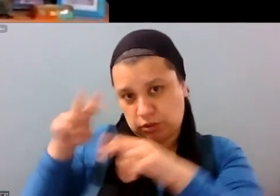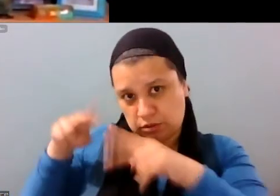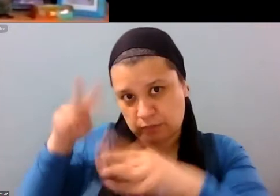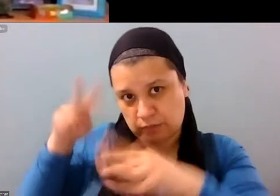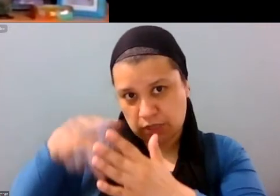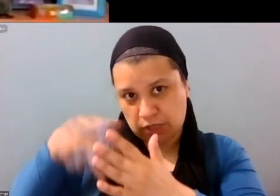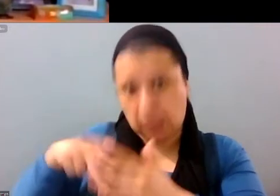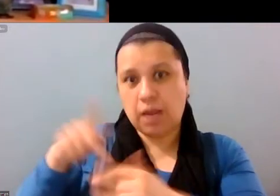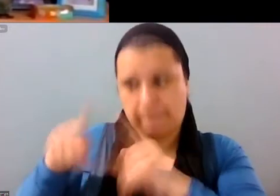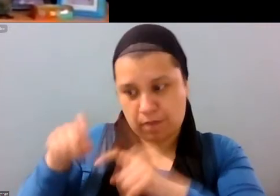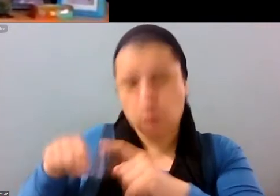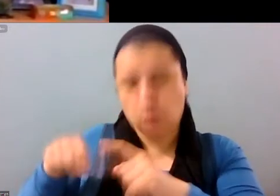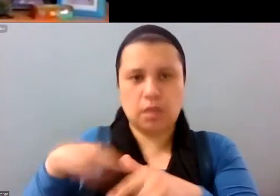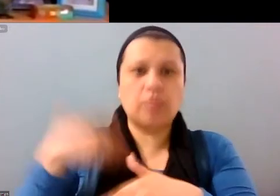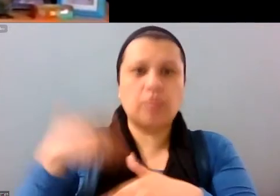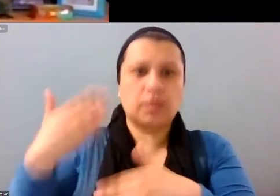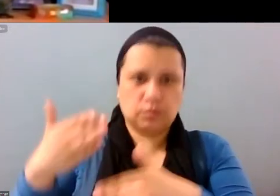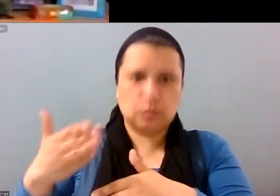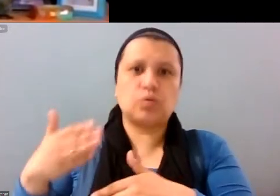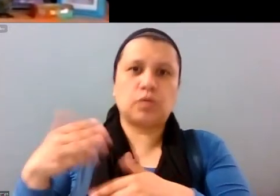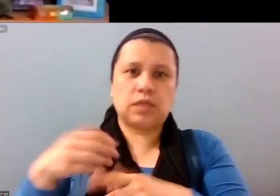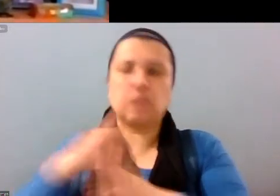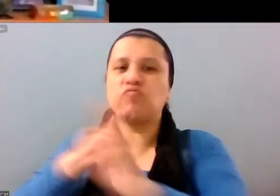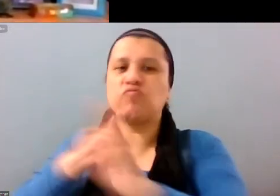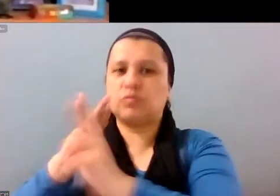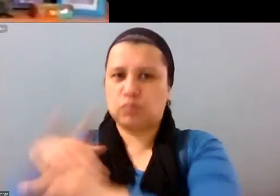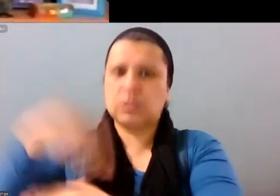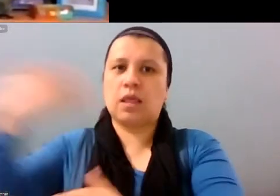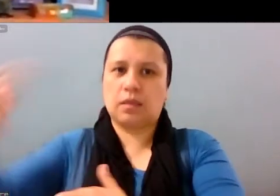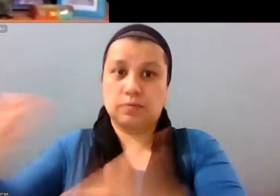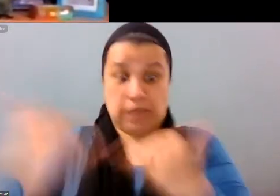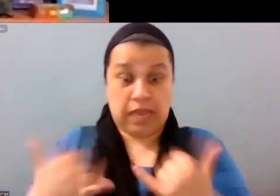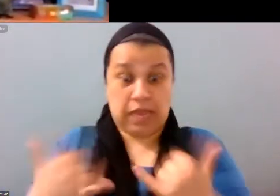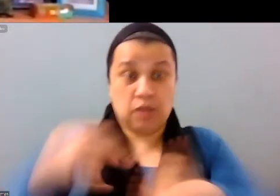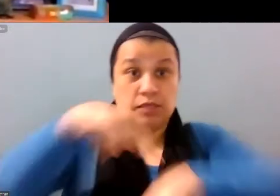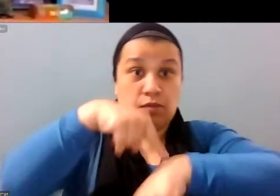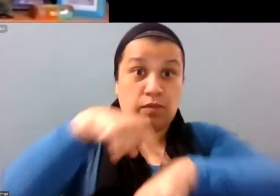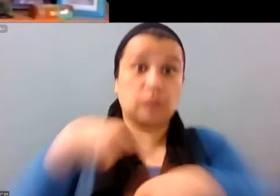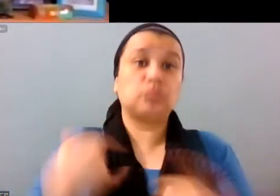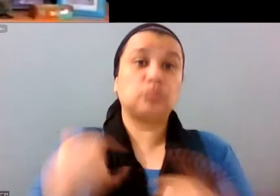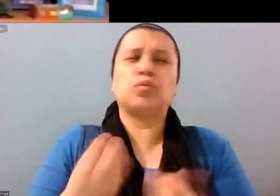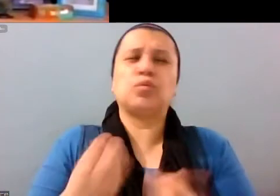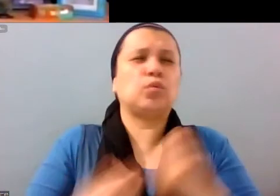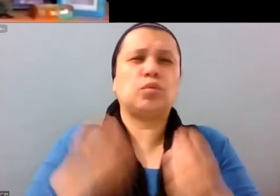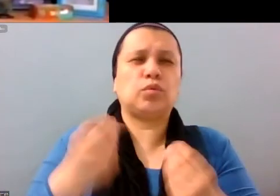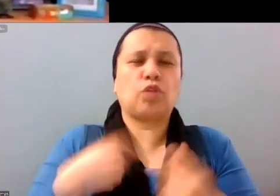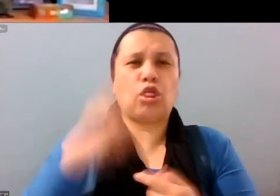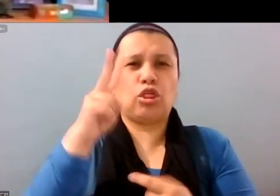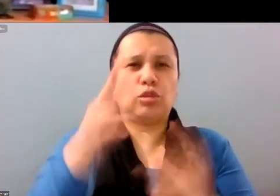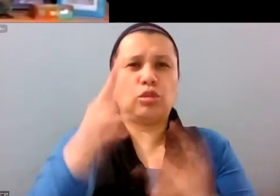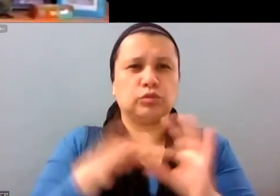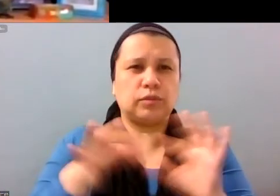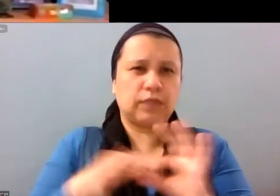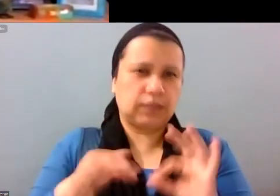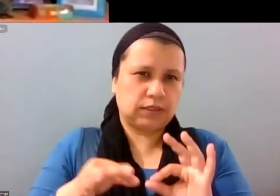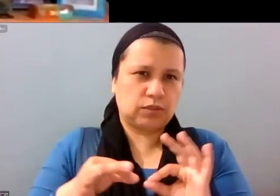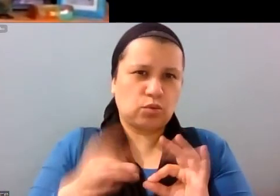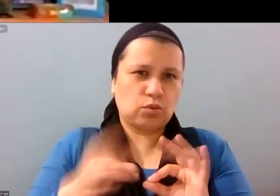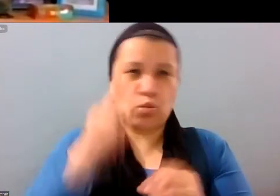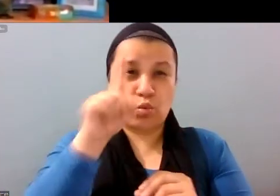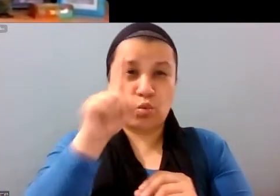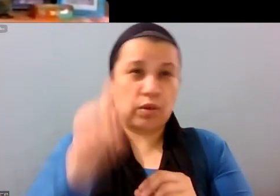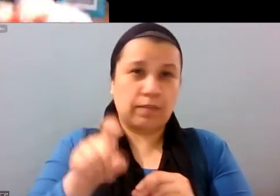y se las hacemos llegar a cada uno pero para este momento lo que voy a proceder es leer dos comentarios y hacer una pregunta y